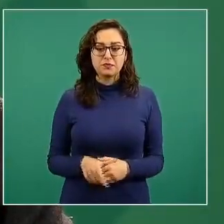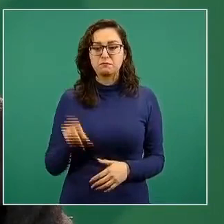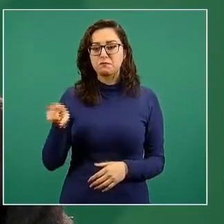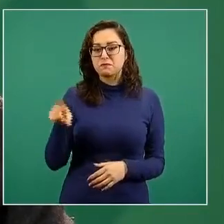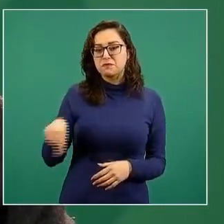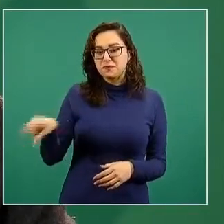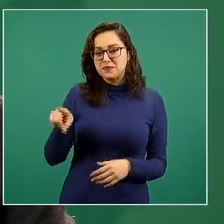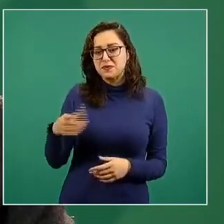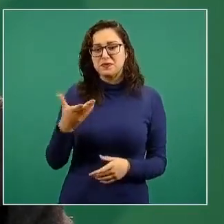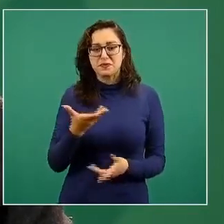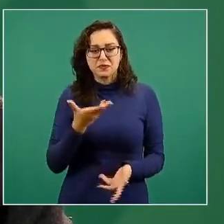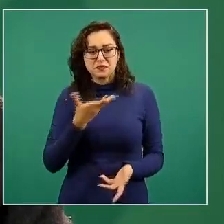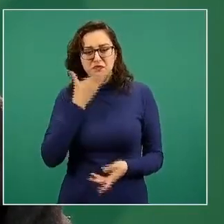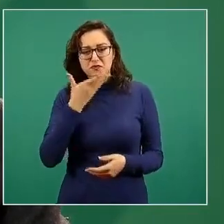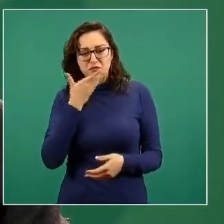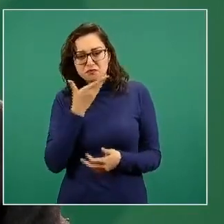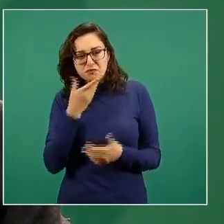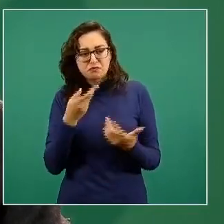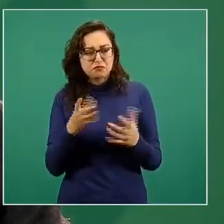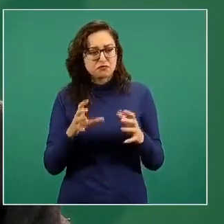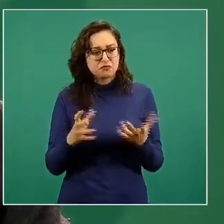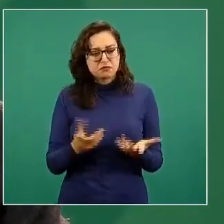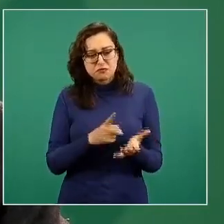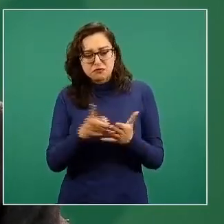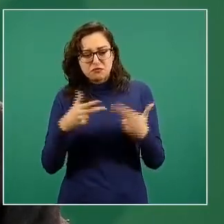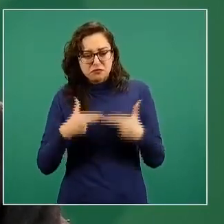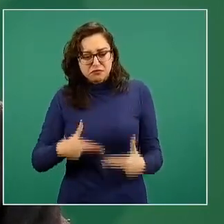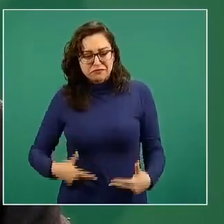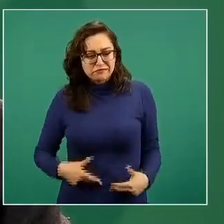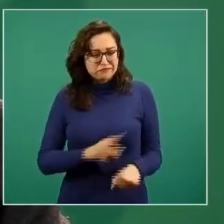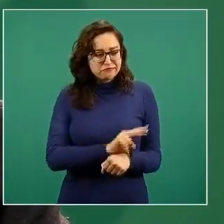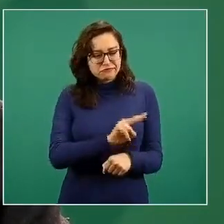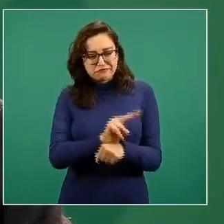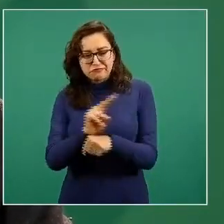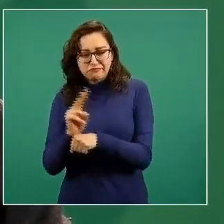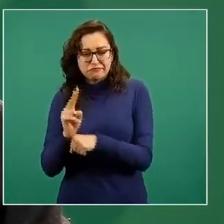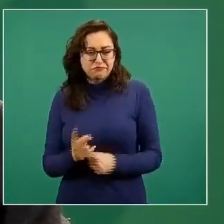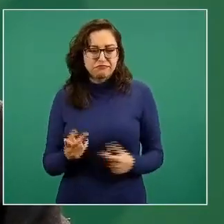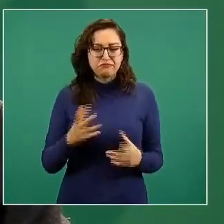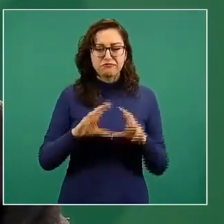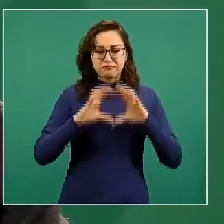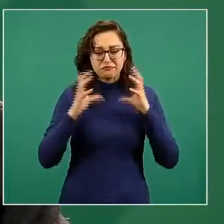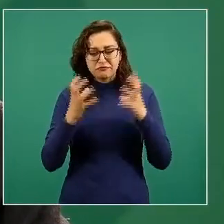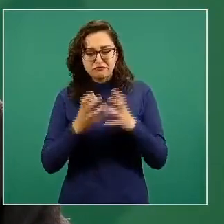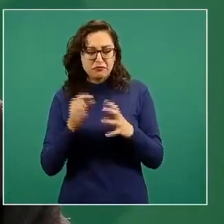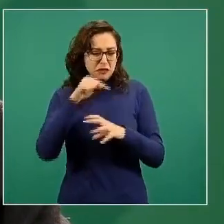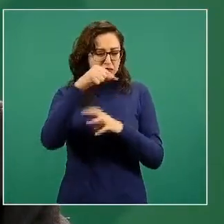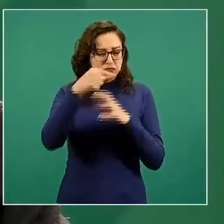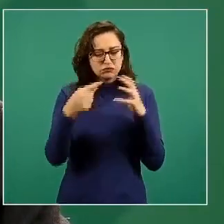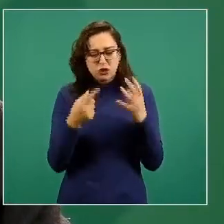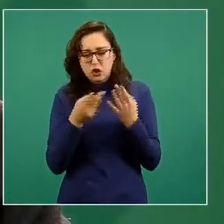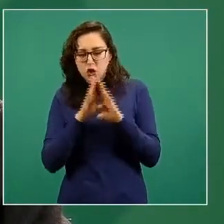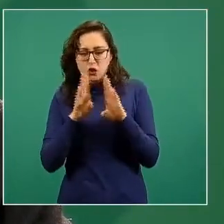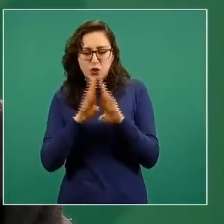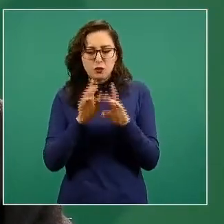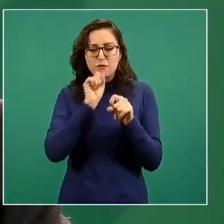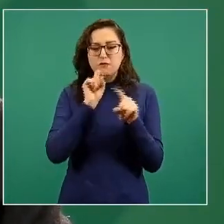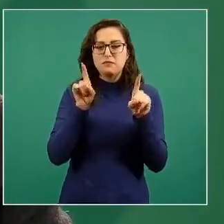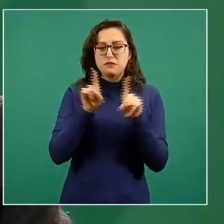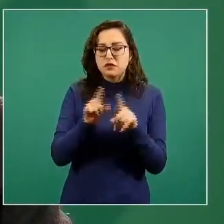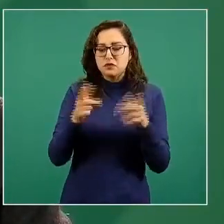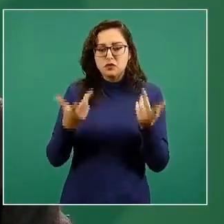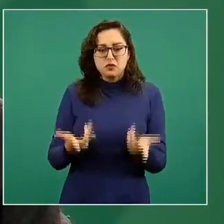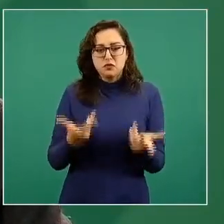hacer observatorios sobre los derechos humanos en el mundo y opina sobre las condiciones de los derechos humanos